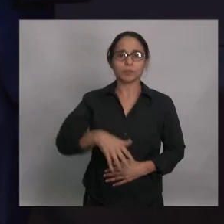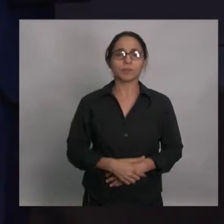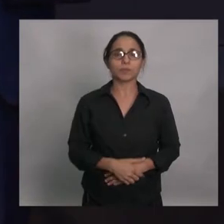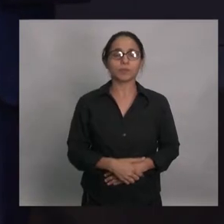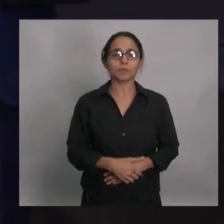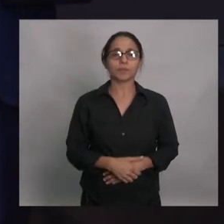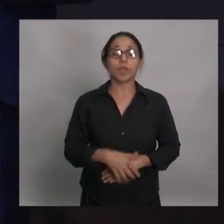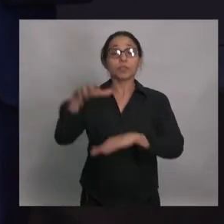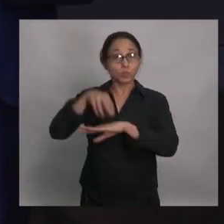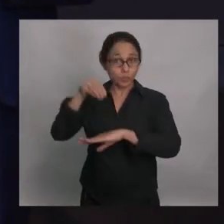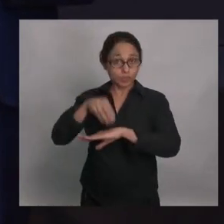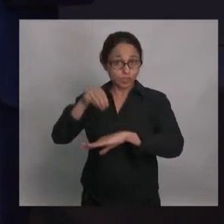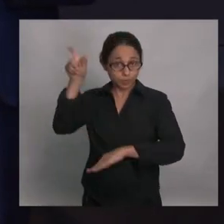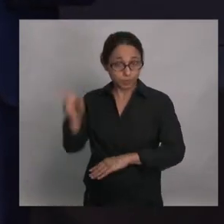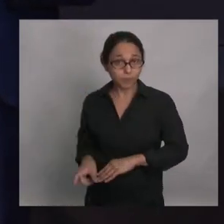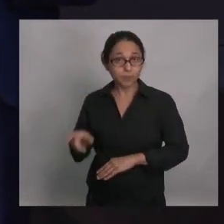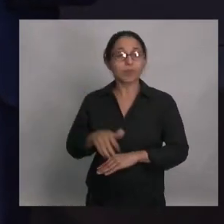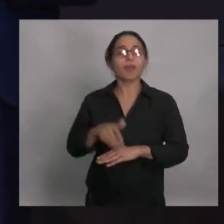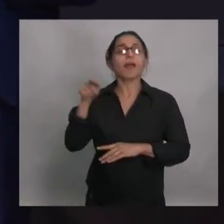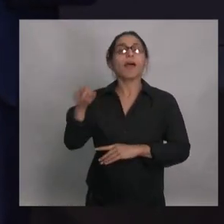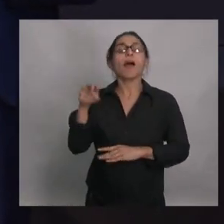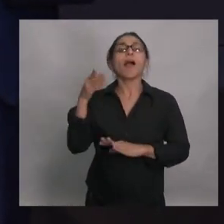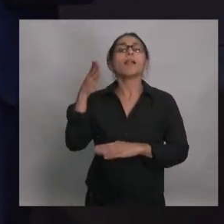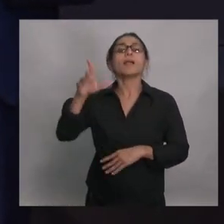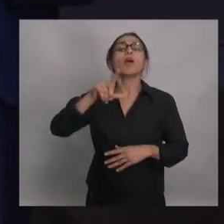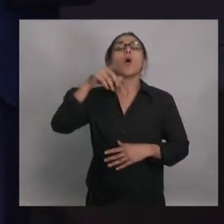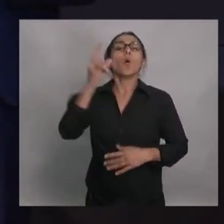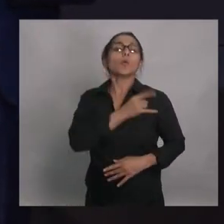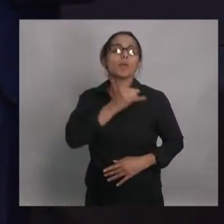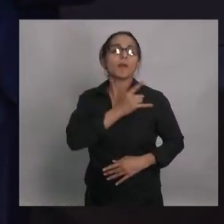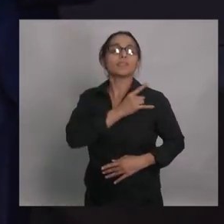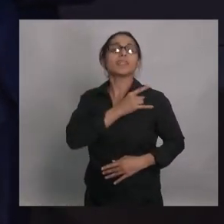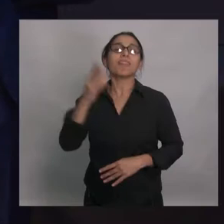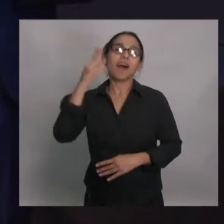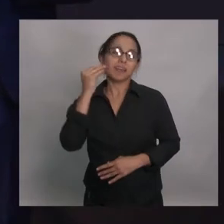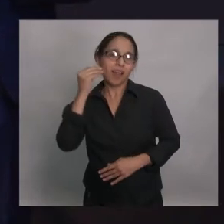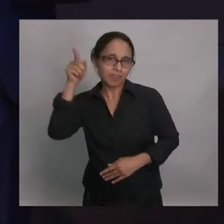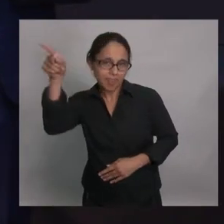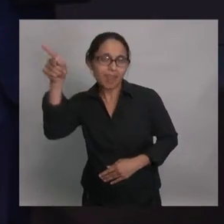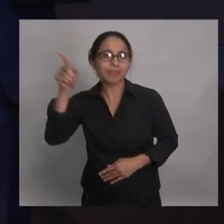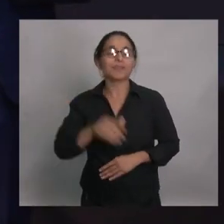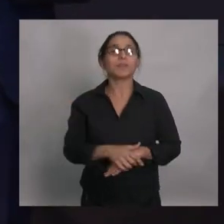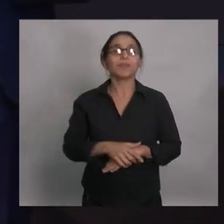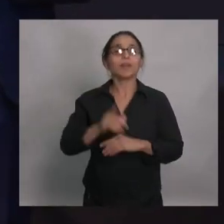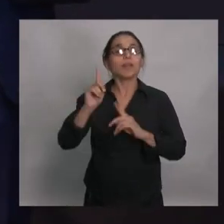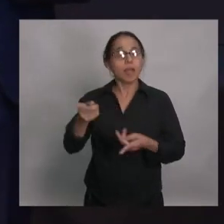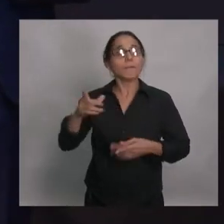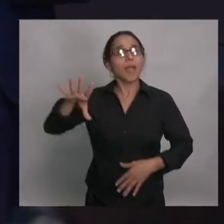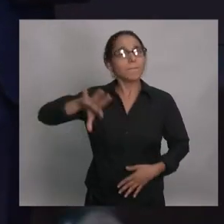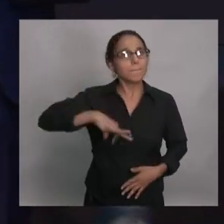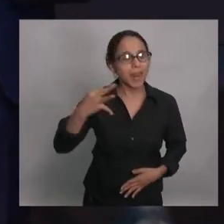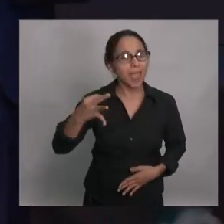de suecia está en cambridge university del reino unido y es también premió clacso